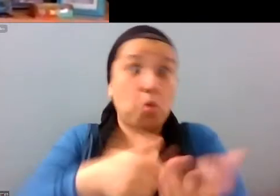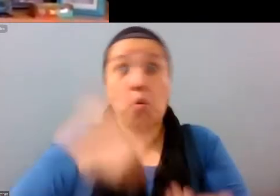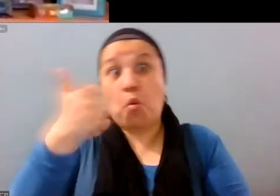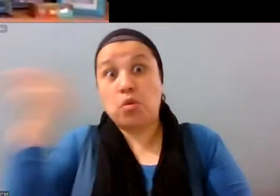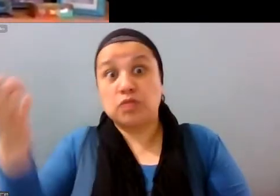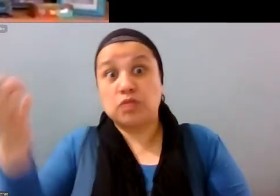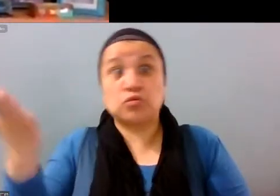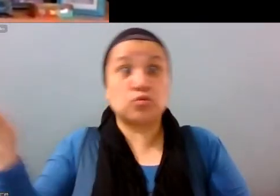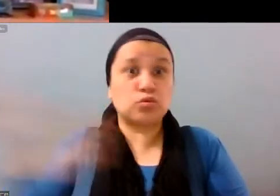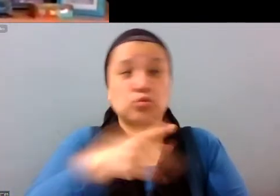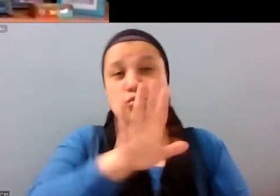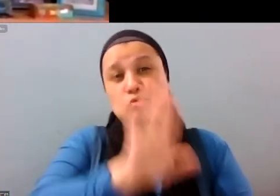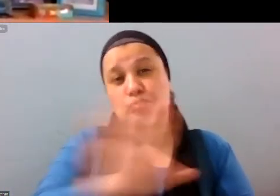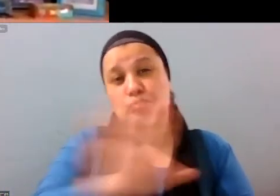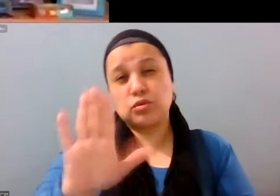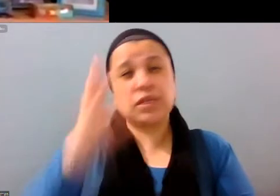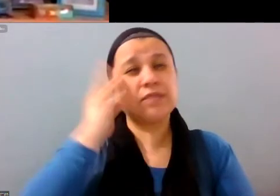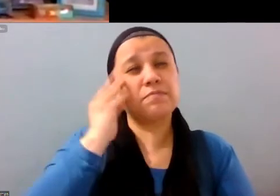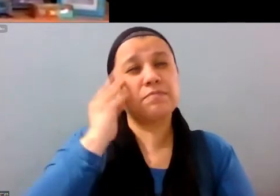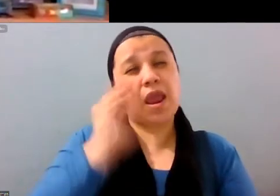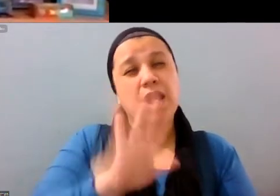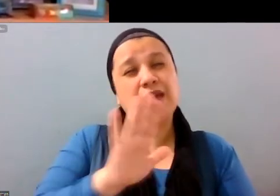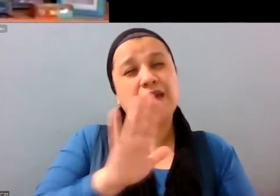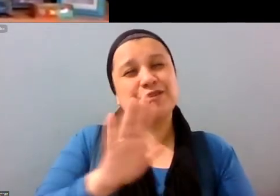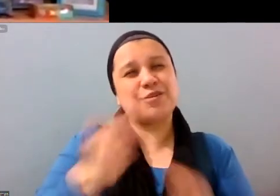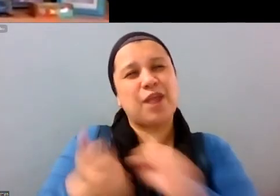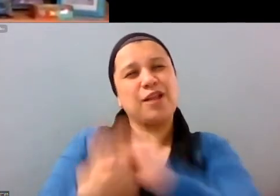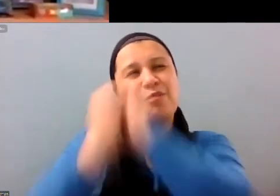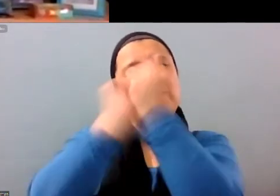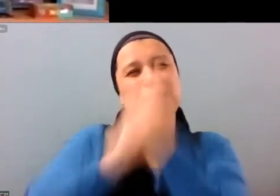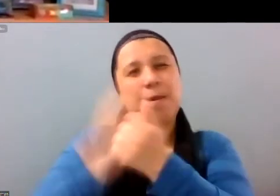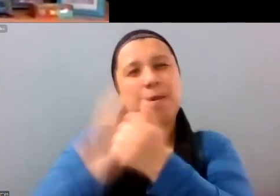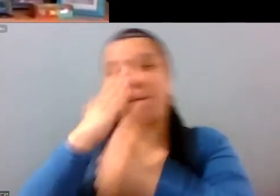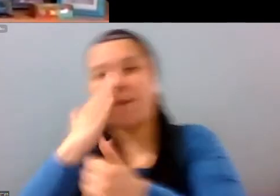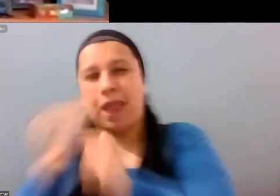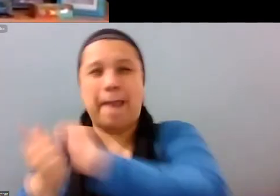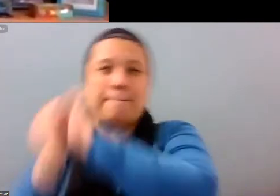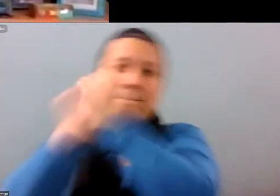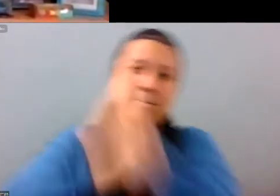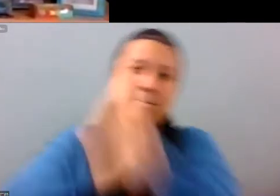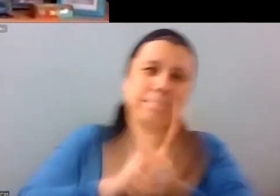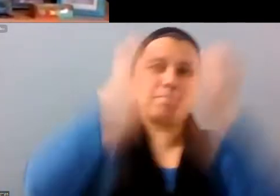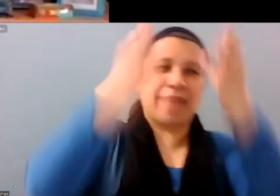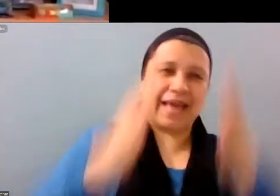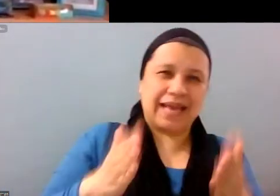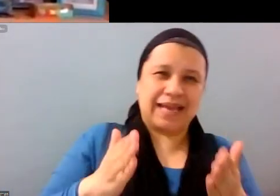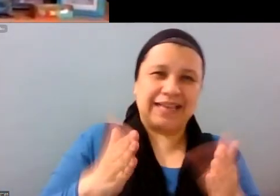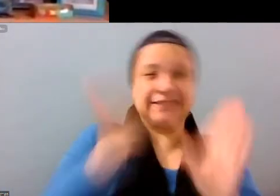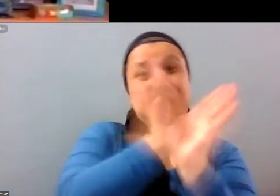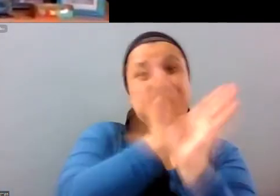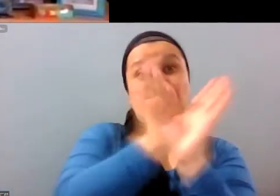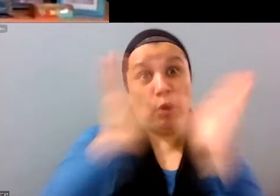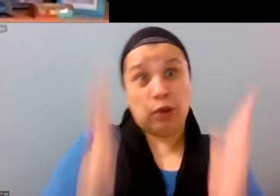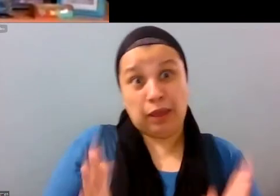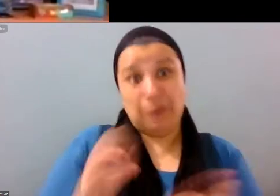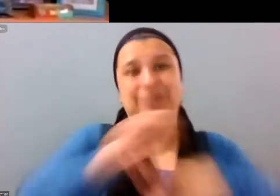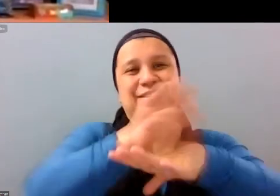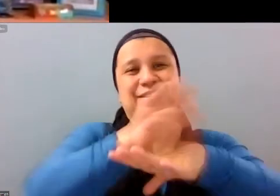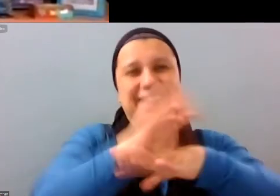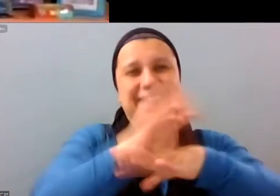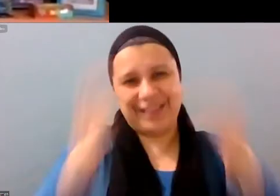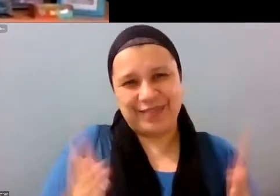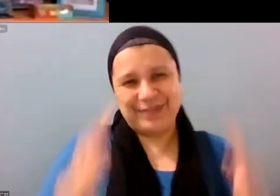experiencia convirtiéndose usted en madre docente psicóloga orientadora en el hogar